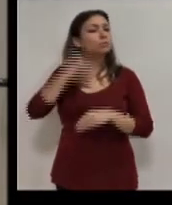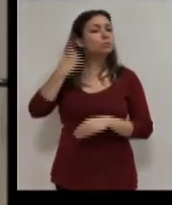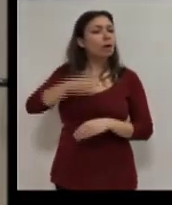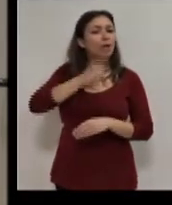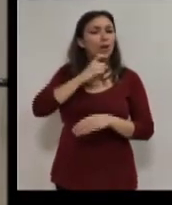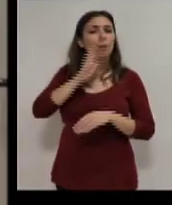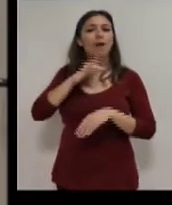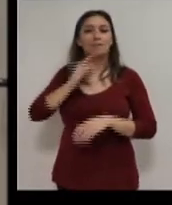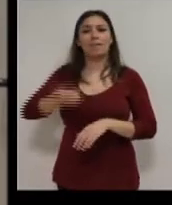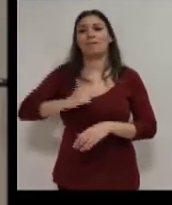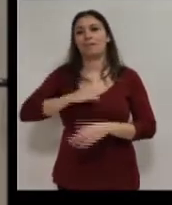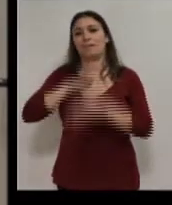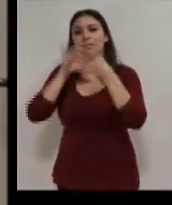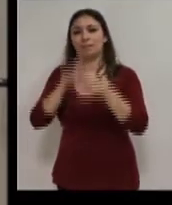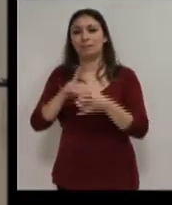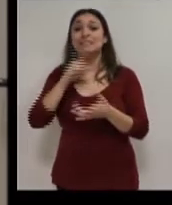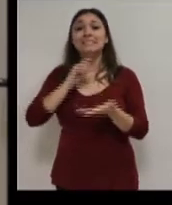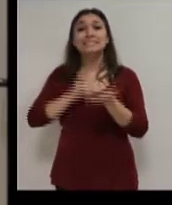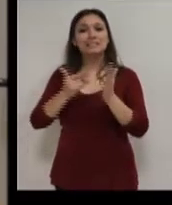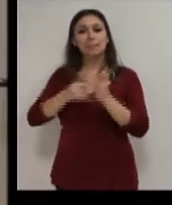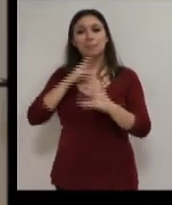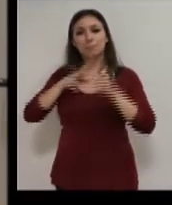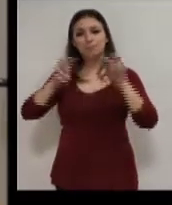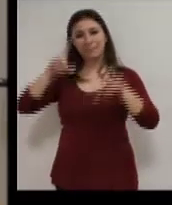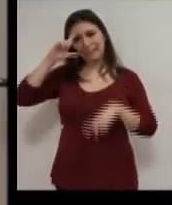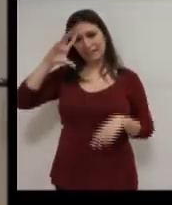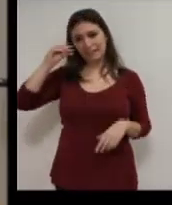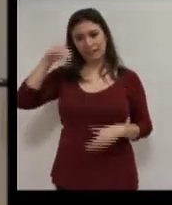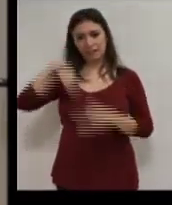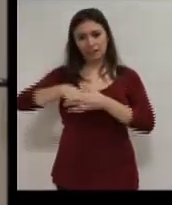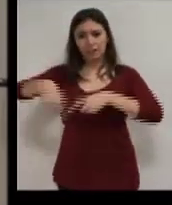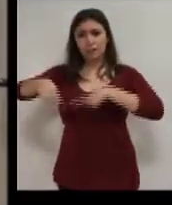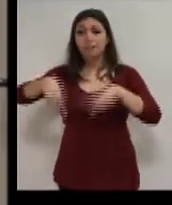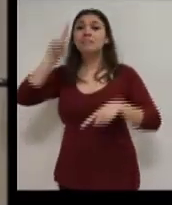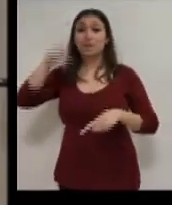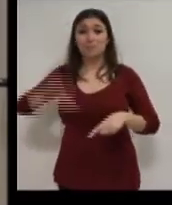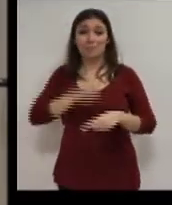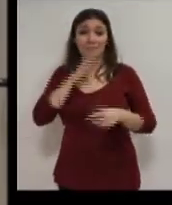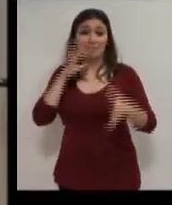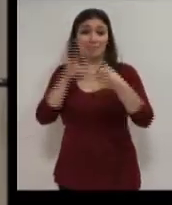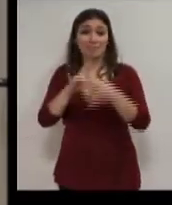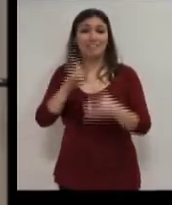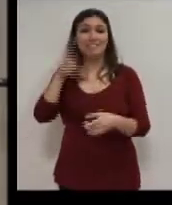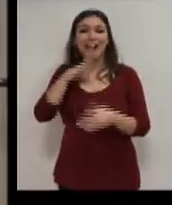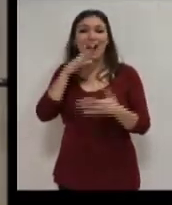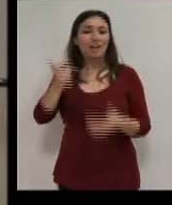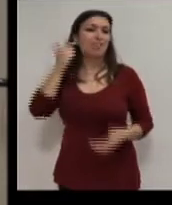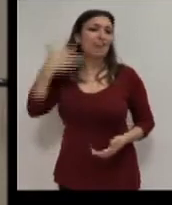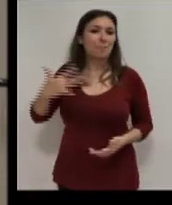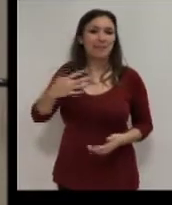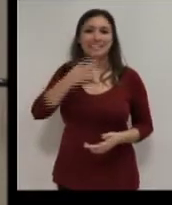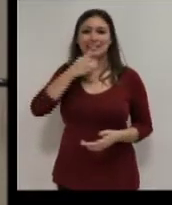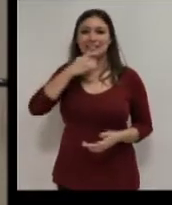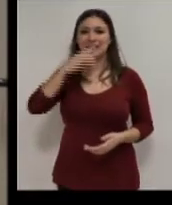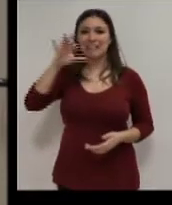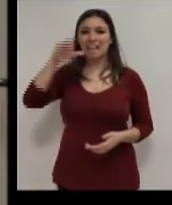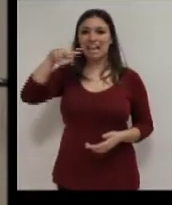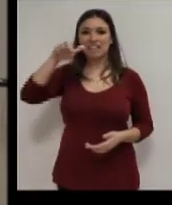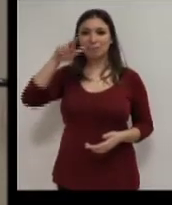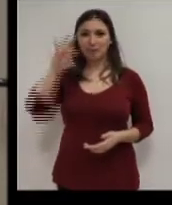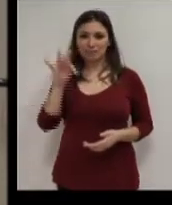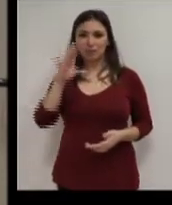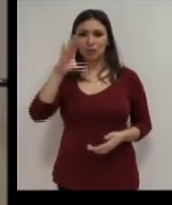con las TICs, desde luego. Eso está, y los sistemas inteligentes de transporte, que está todo muy relacionado. Ahora también se habla mucho de Smart